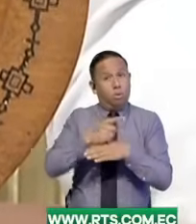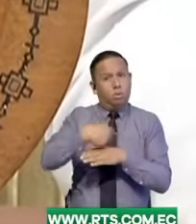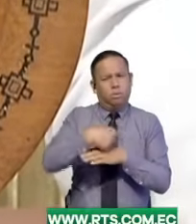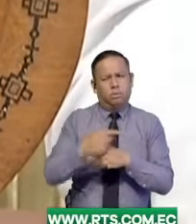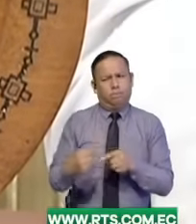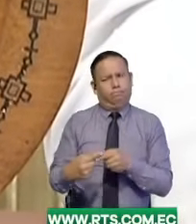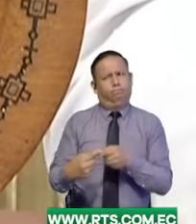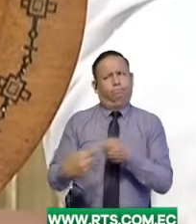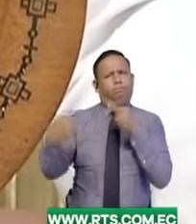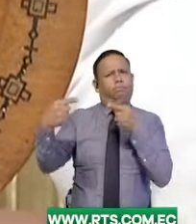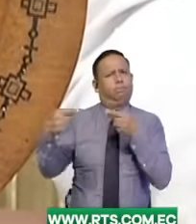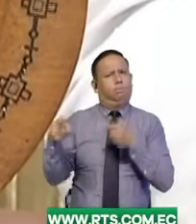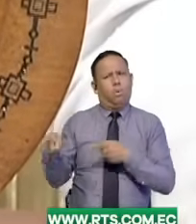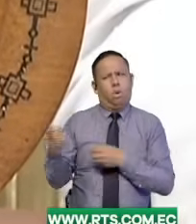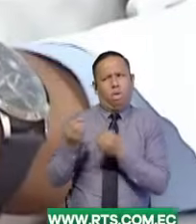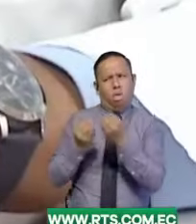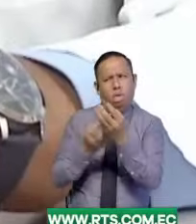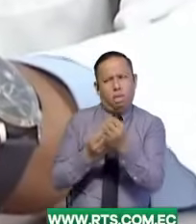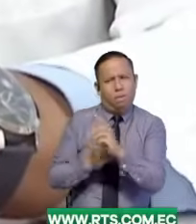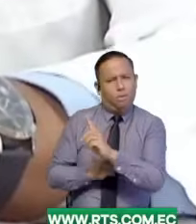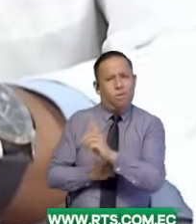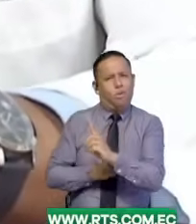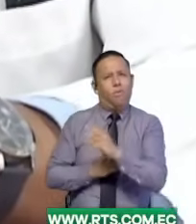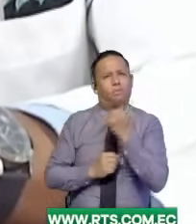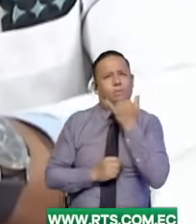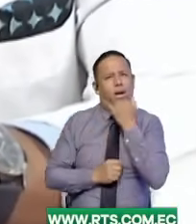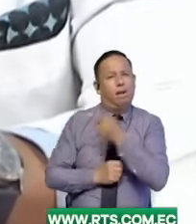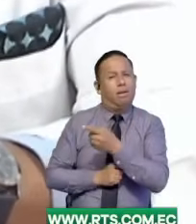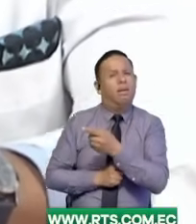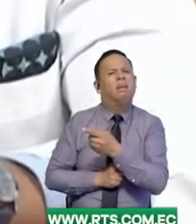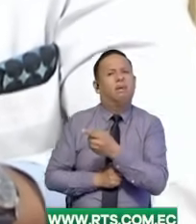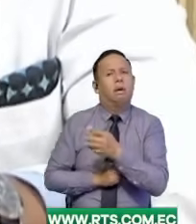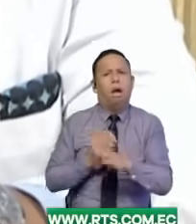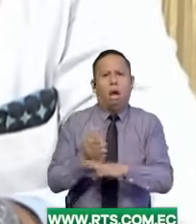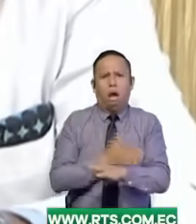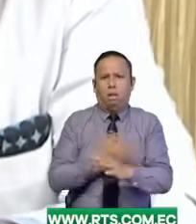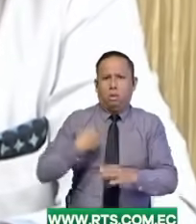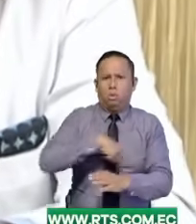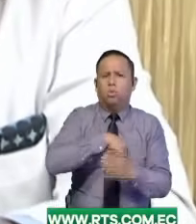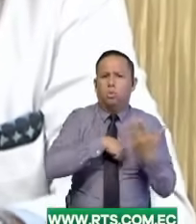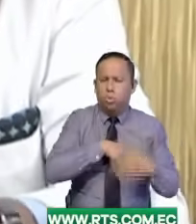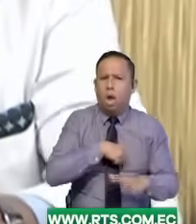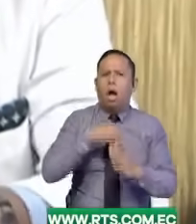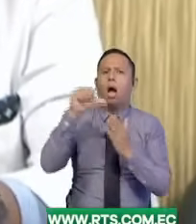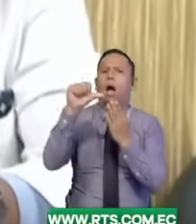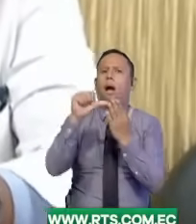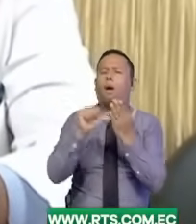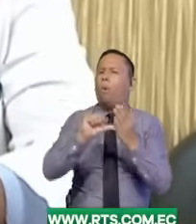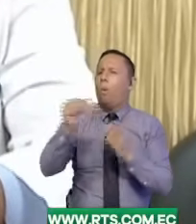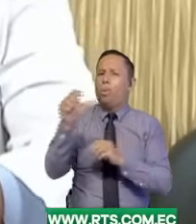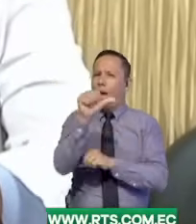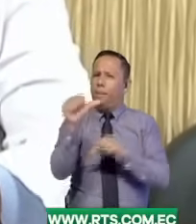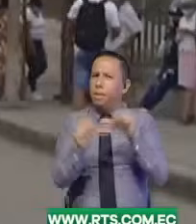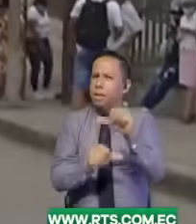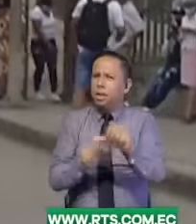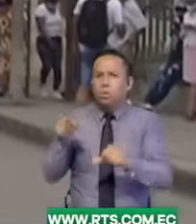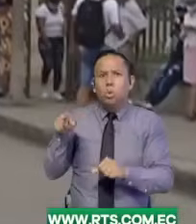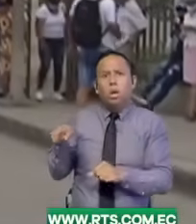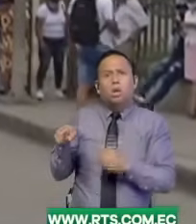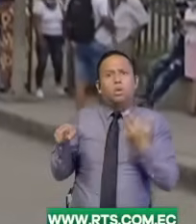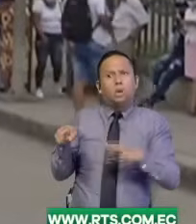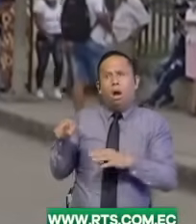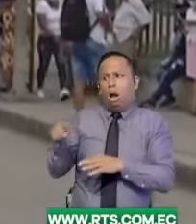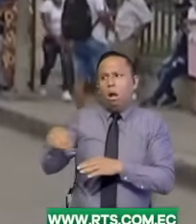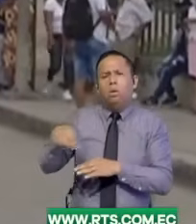discrepa en torno a esa postura y manifestó que en administraciones anteriores se ha procedido bajo